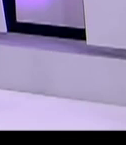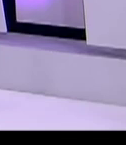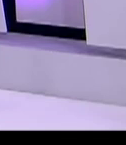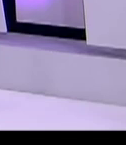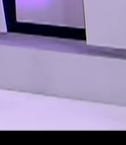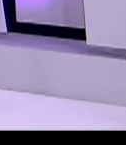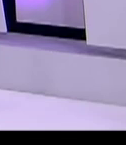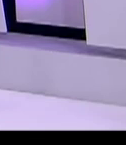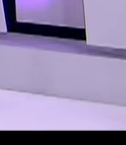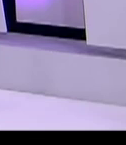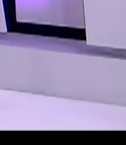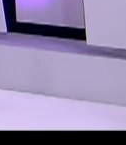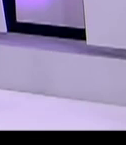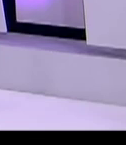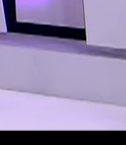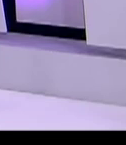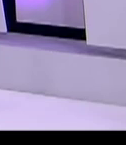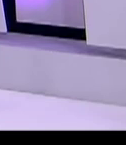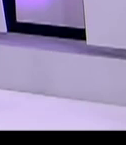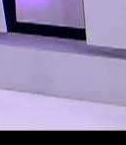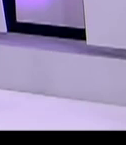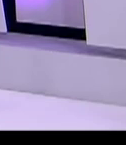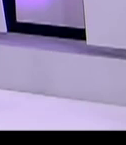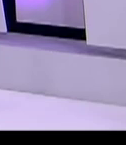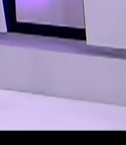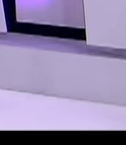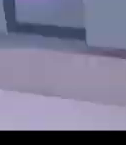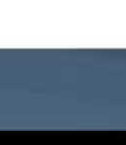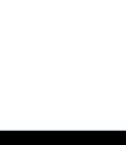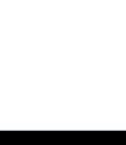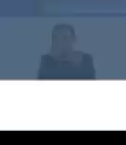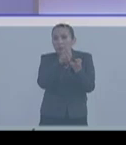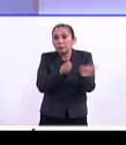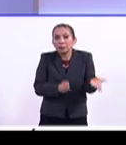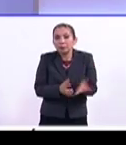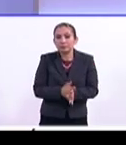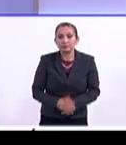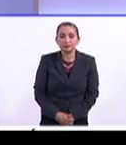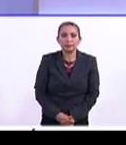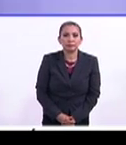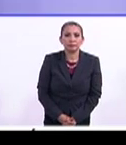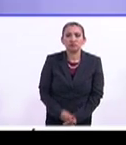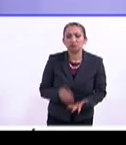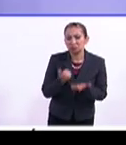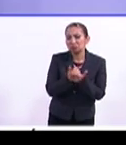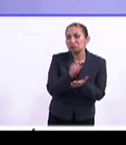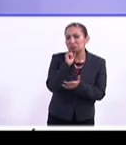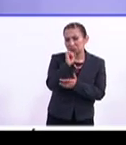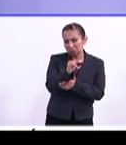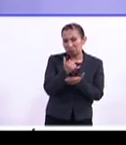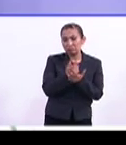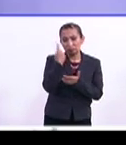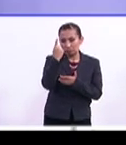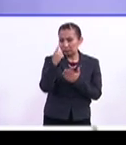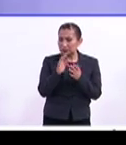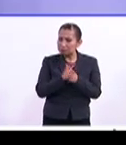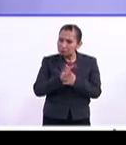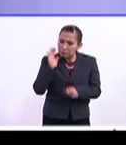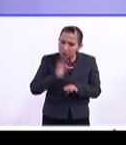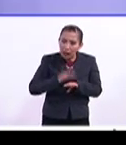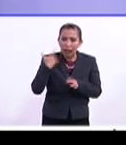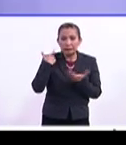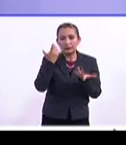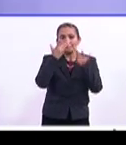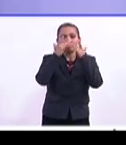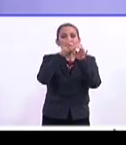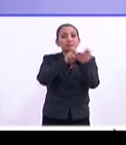habló sobre la ayuda de las becas para evitar la deserción. Creo que ayudará porque una de las mayores causas